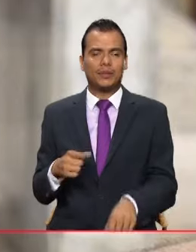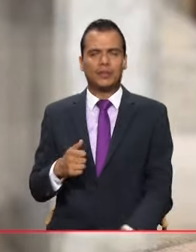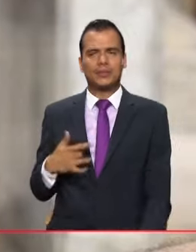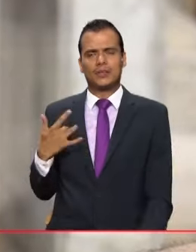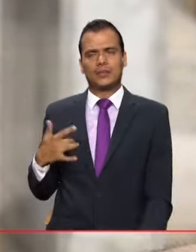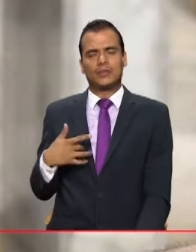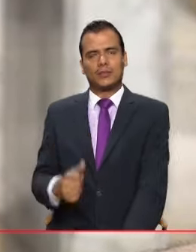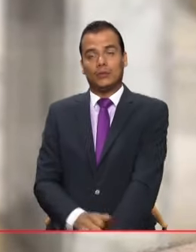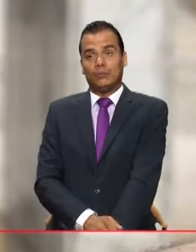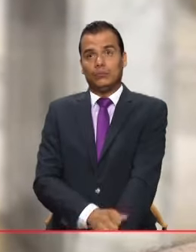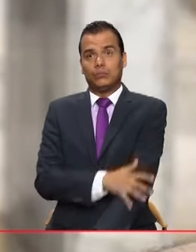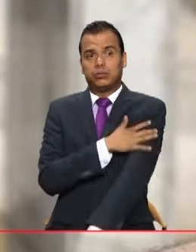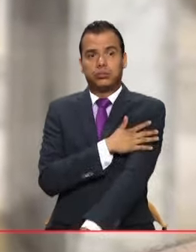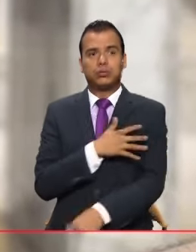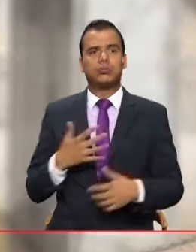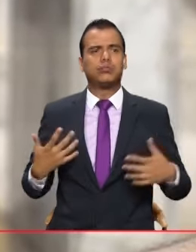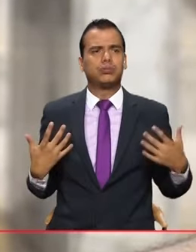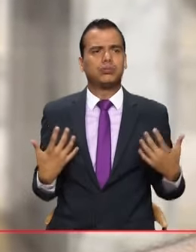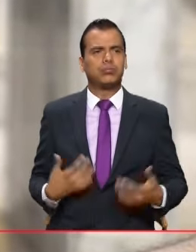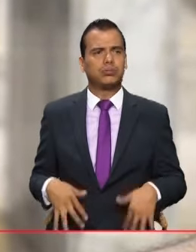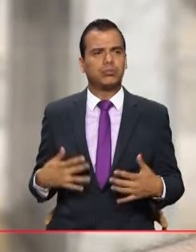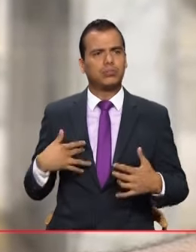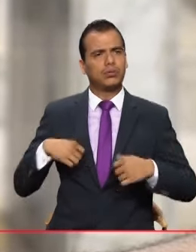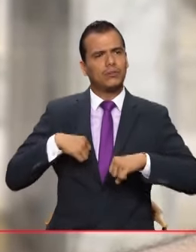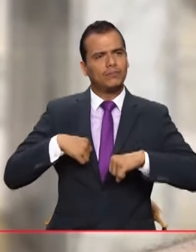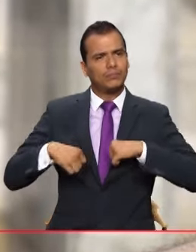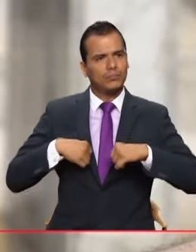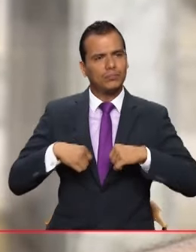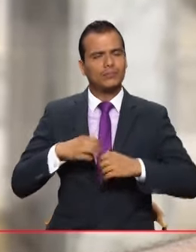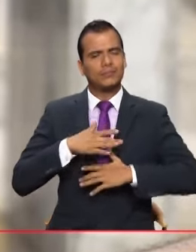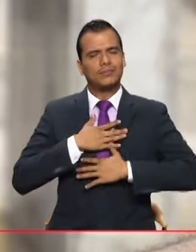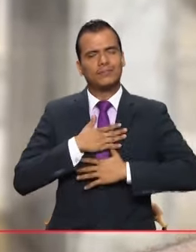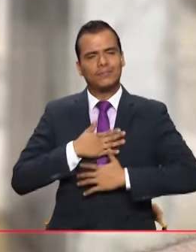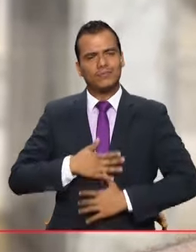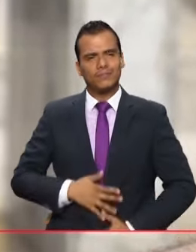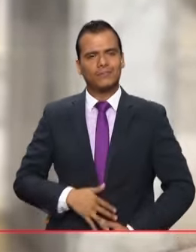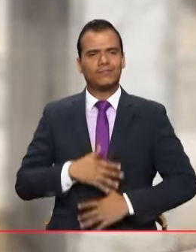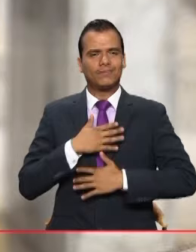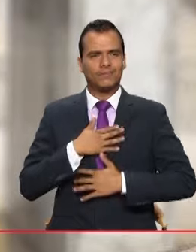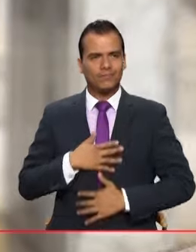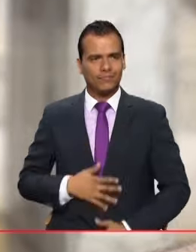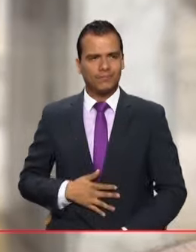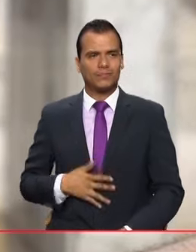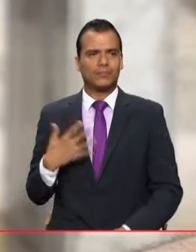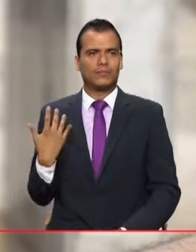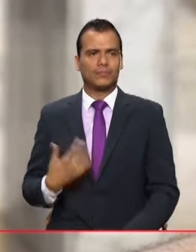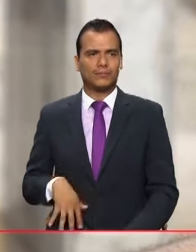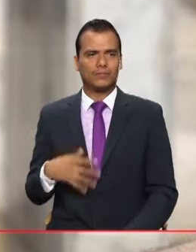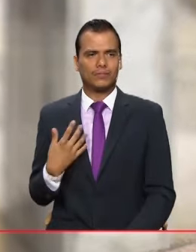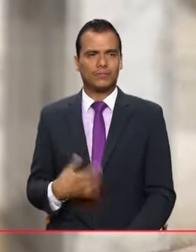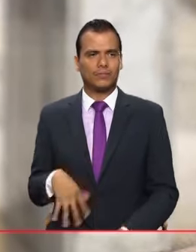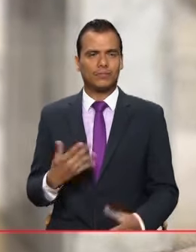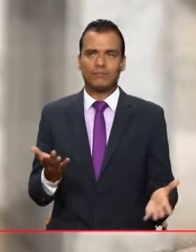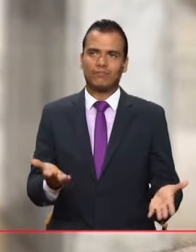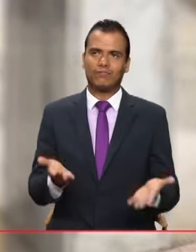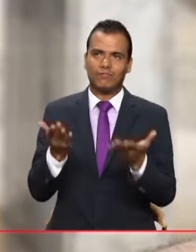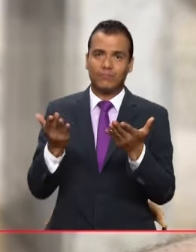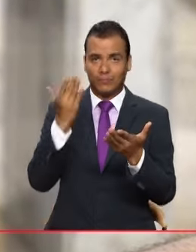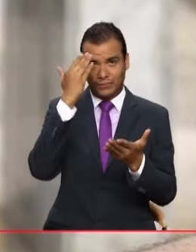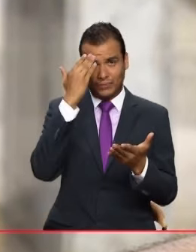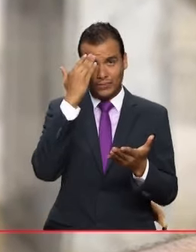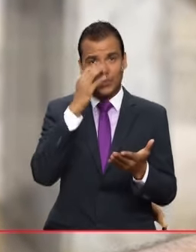sentir en este momento esa entrega la paz que se siente el saf que hubo no fue en vano Aunque